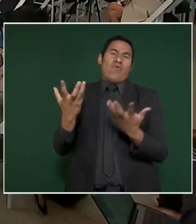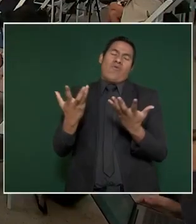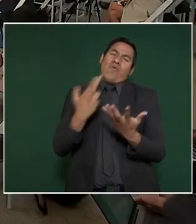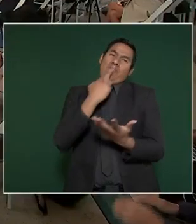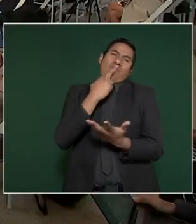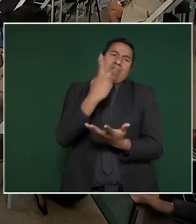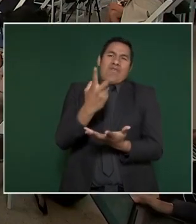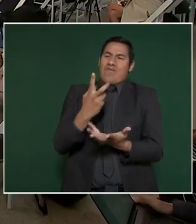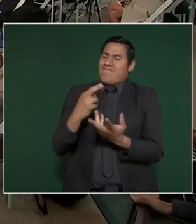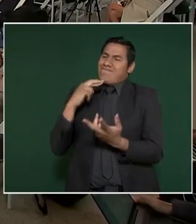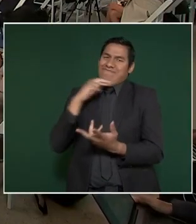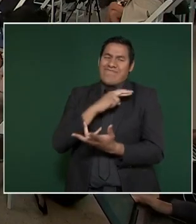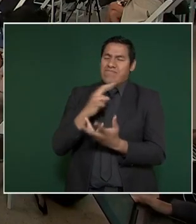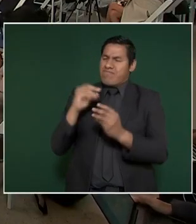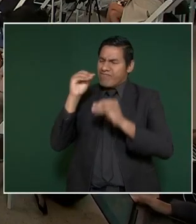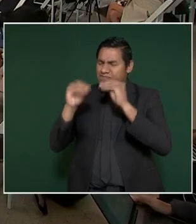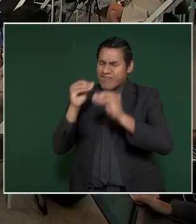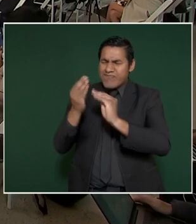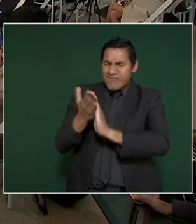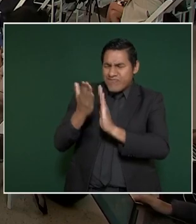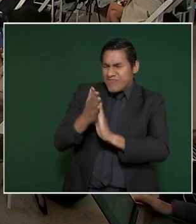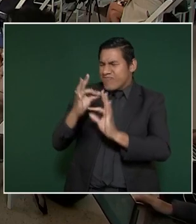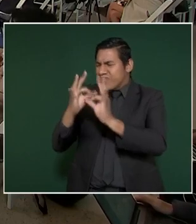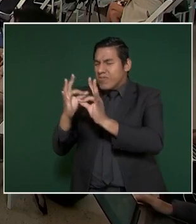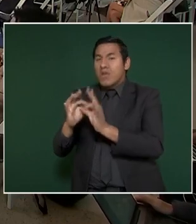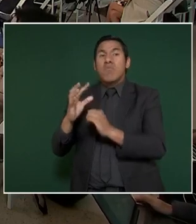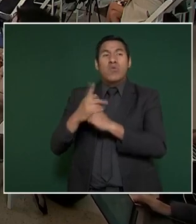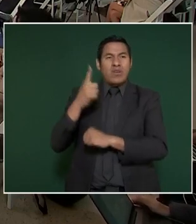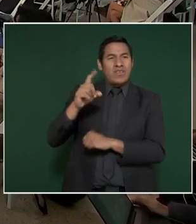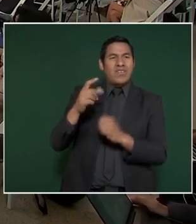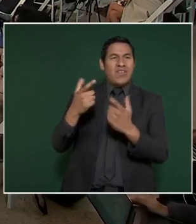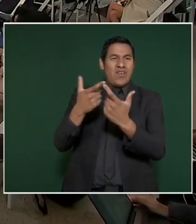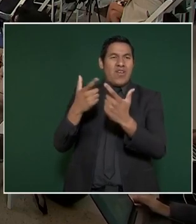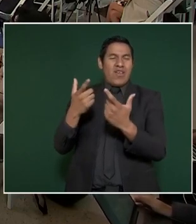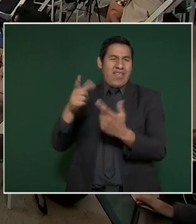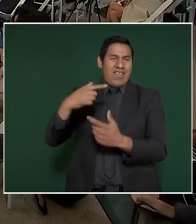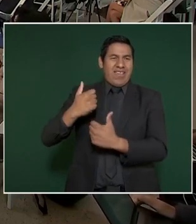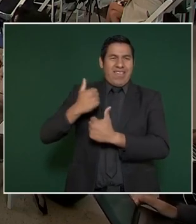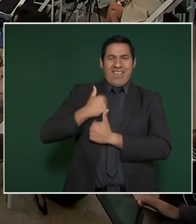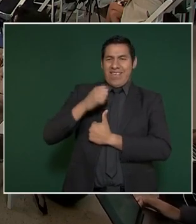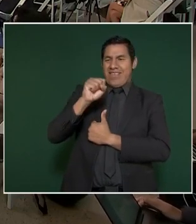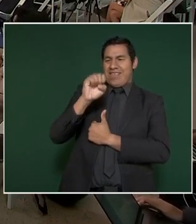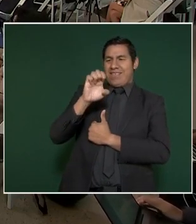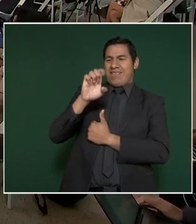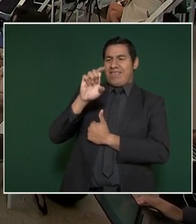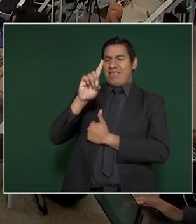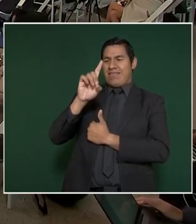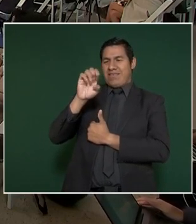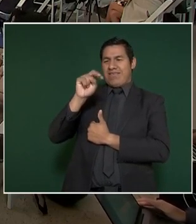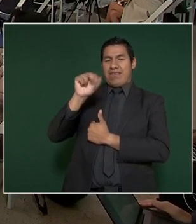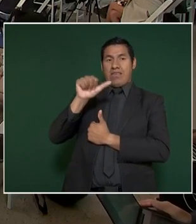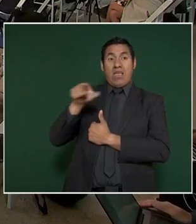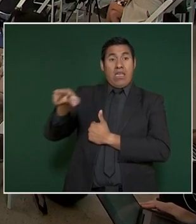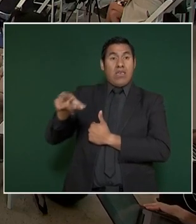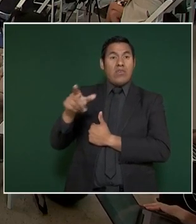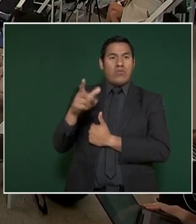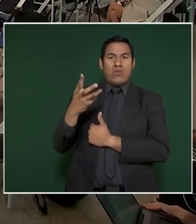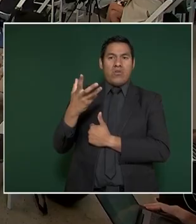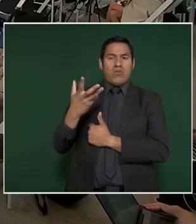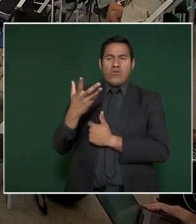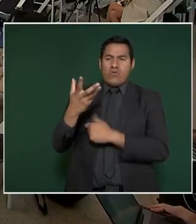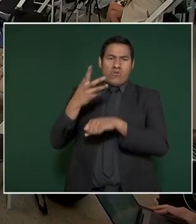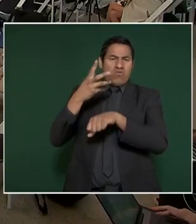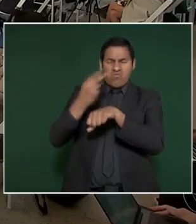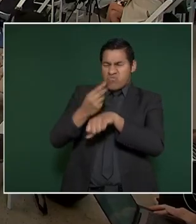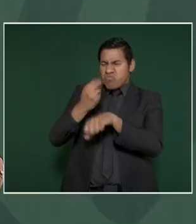rápido puesto que es pues los ingenieros de Sedena como hemos visto pues no pasan por muchos procesos burocráticos a los